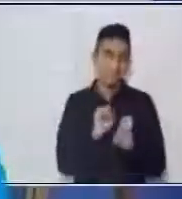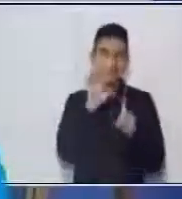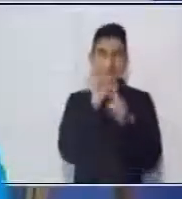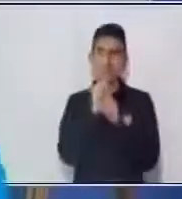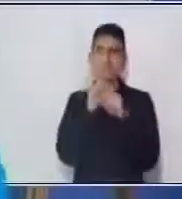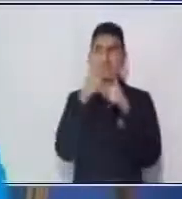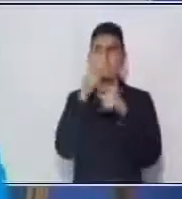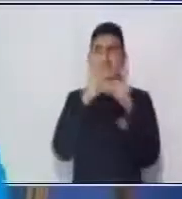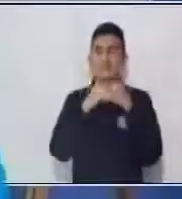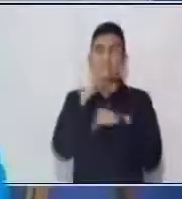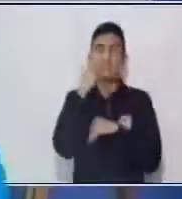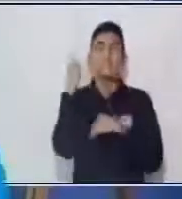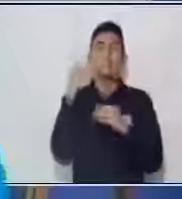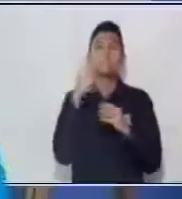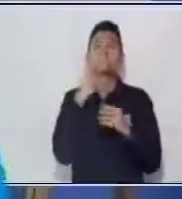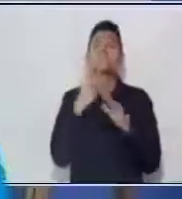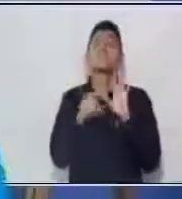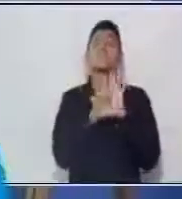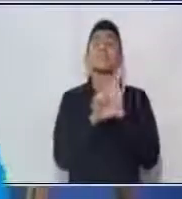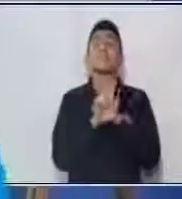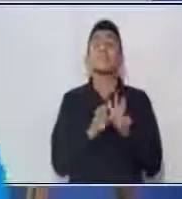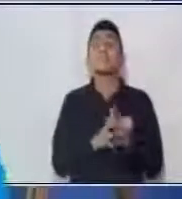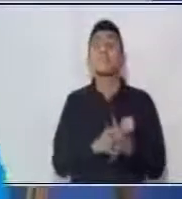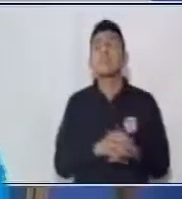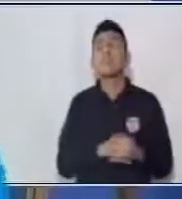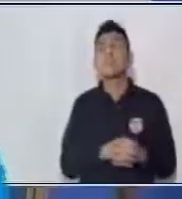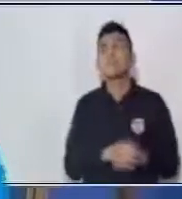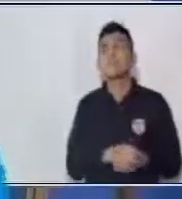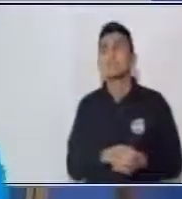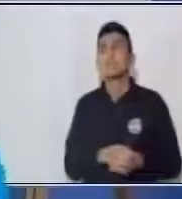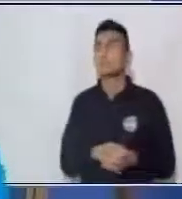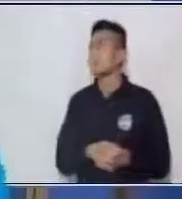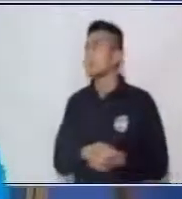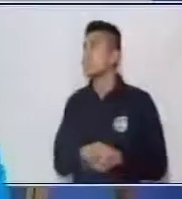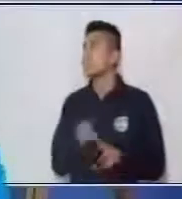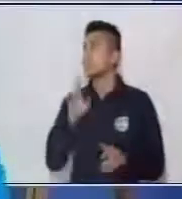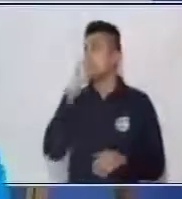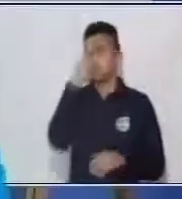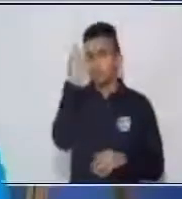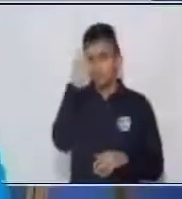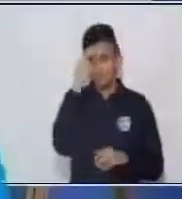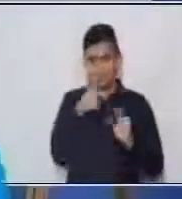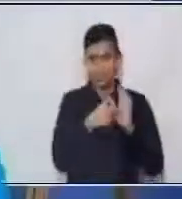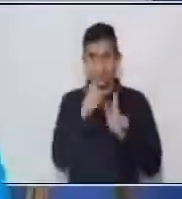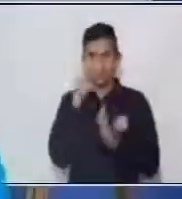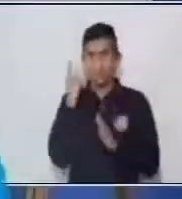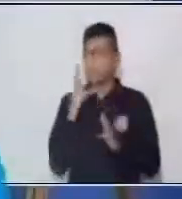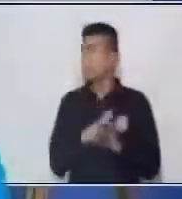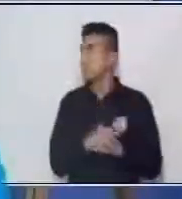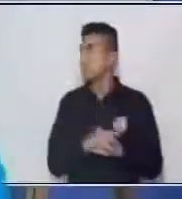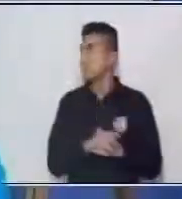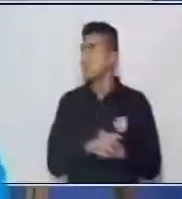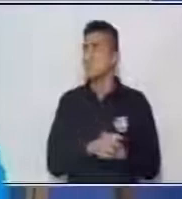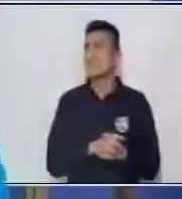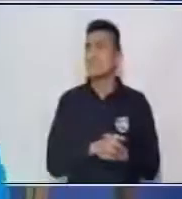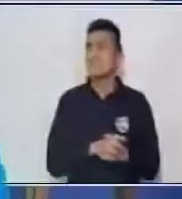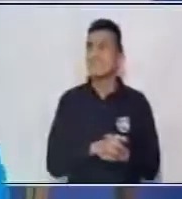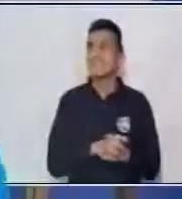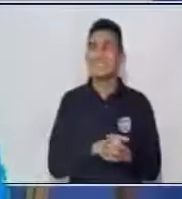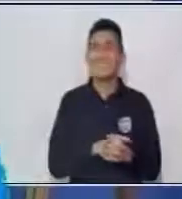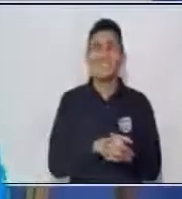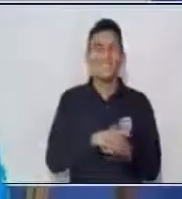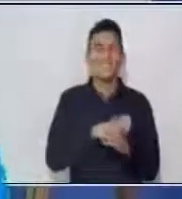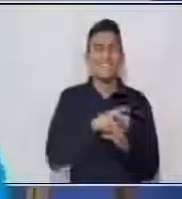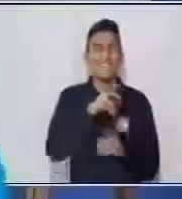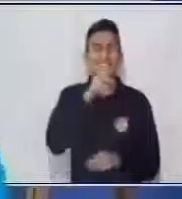es el cambio. Al decir, y lo vamos a trabajar igual como lo trabajamos acá en el panel, estamos hablando de infinitivo,